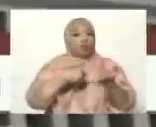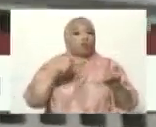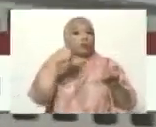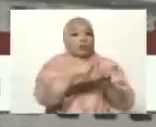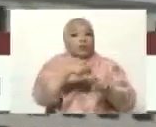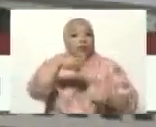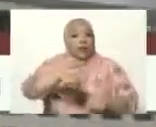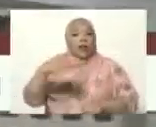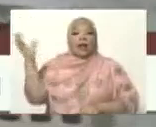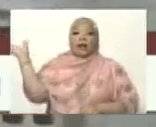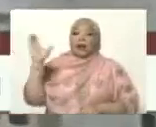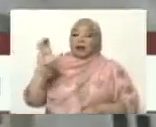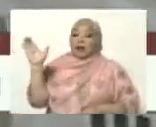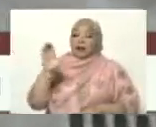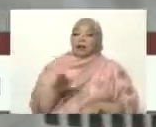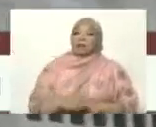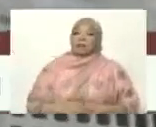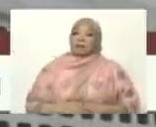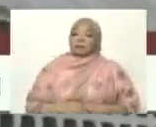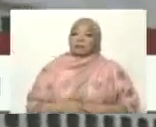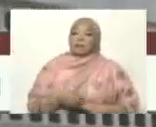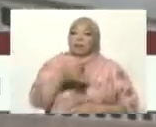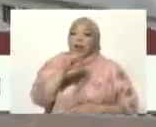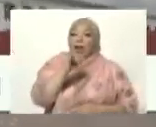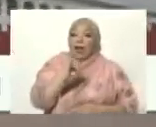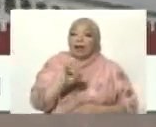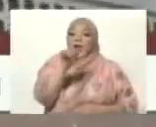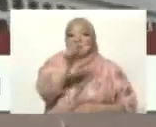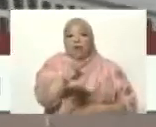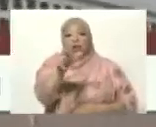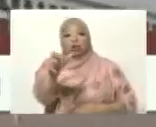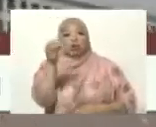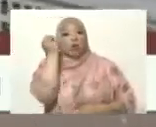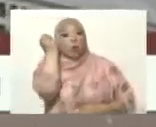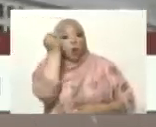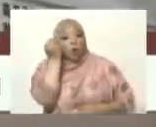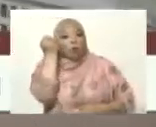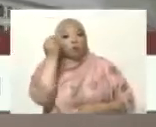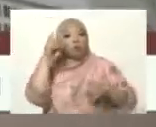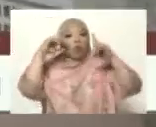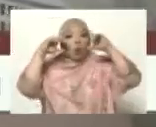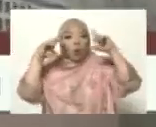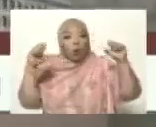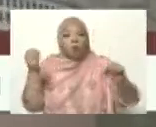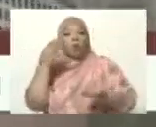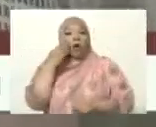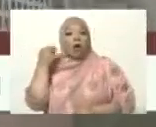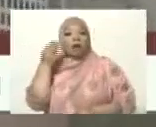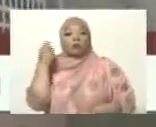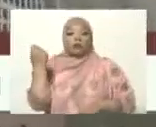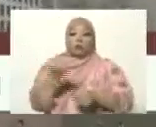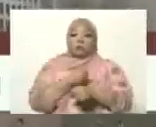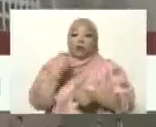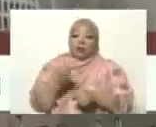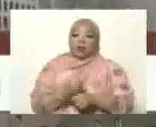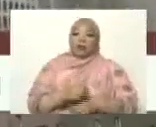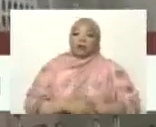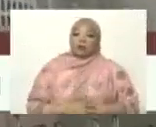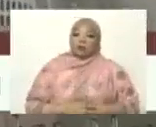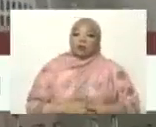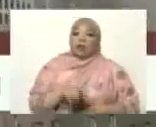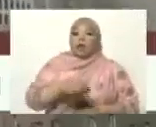Caracas, pueda decirse qué personas tienen conocimiento, habilidades, experiencia en materia de obras civiles. Fíjense